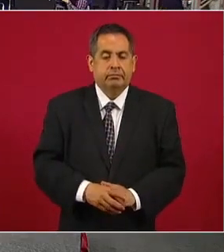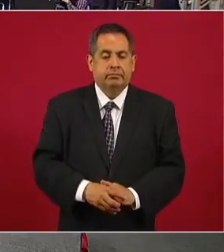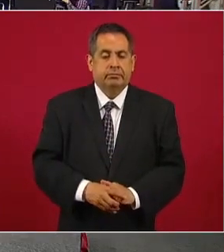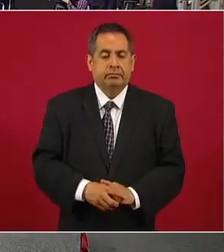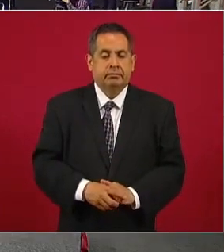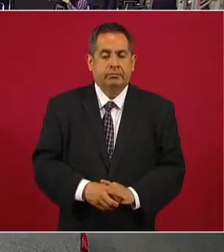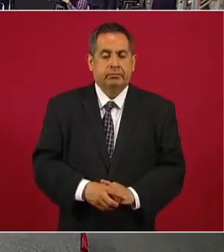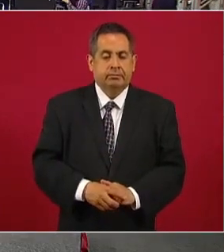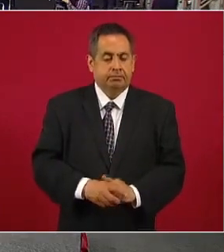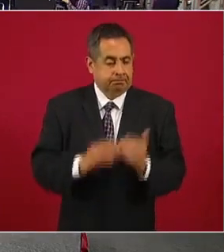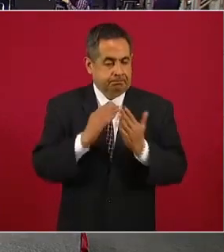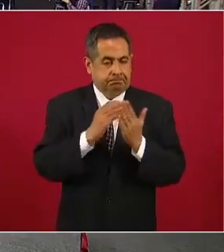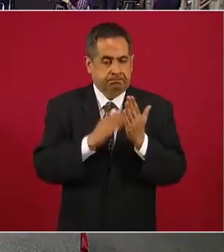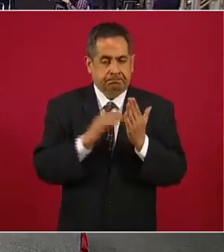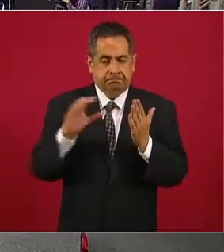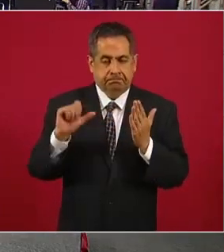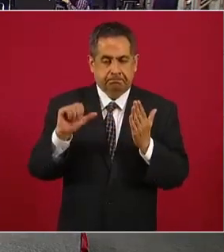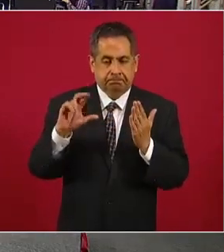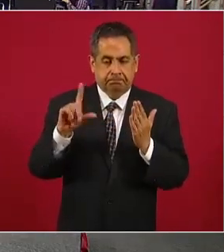Carlos Domínguez.